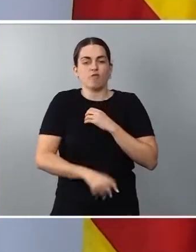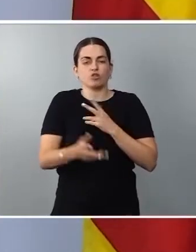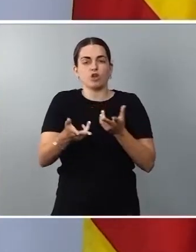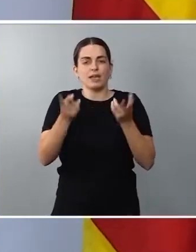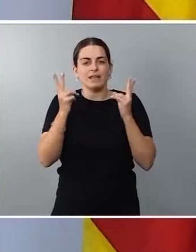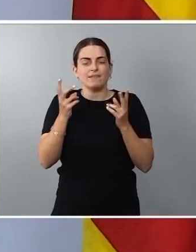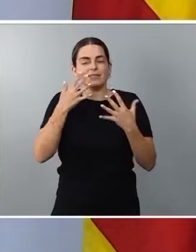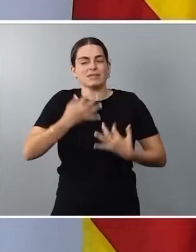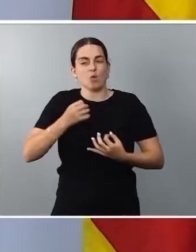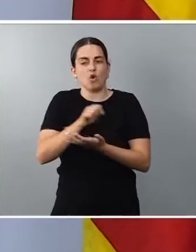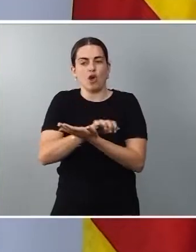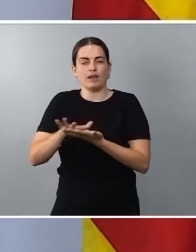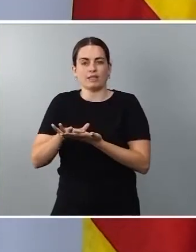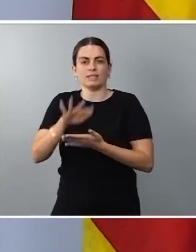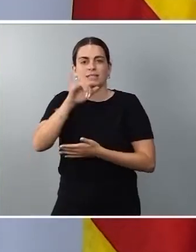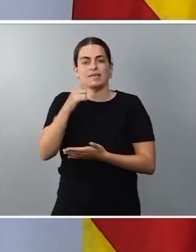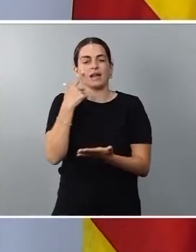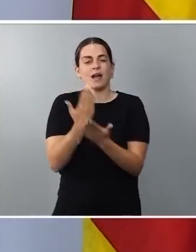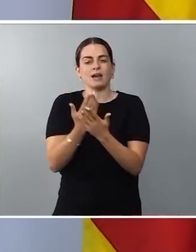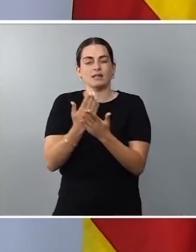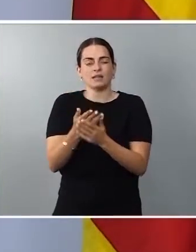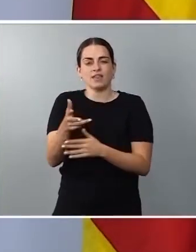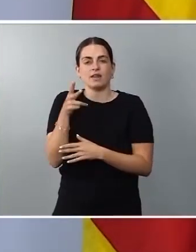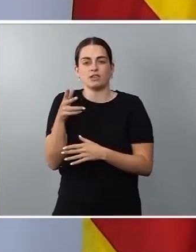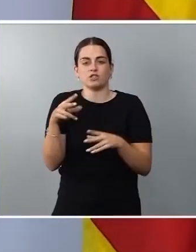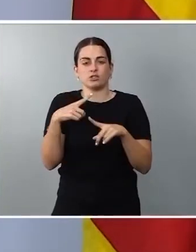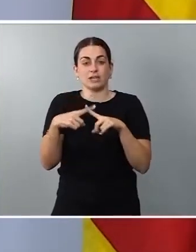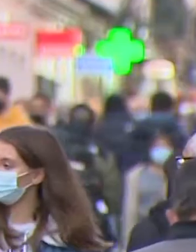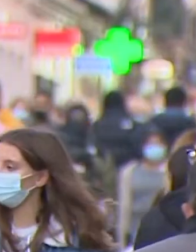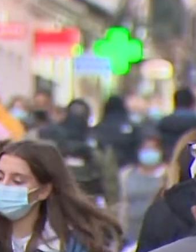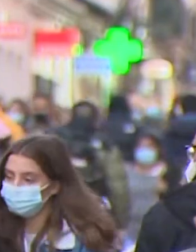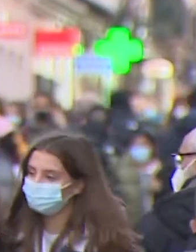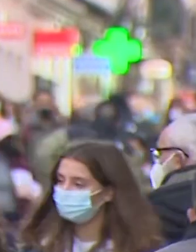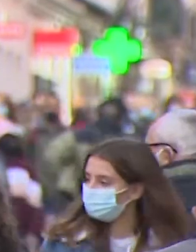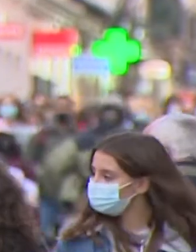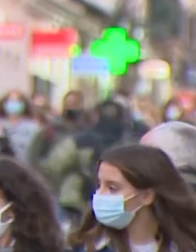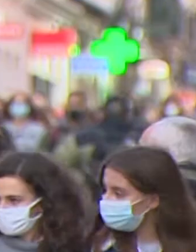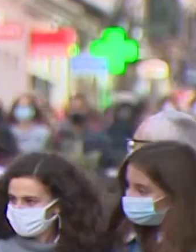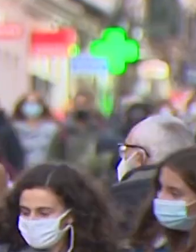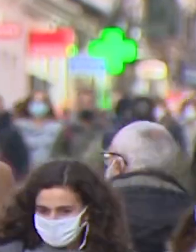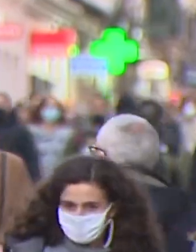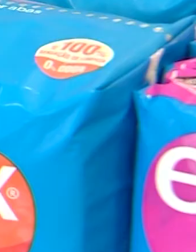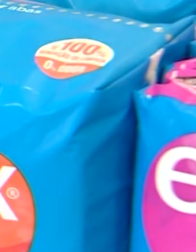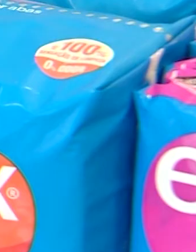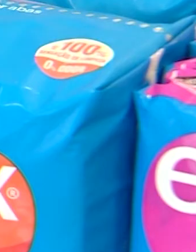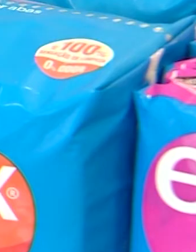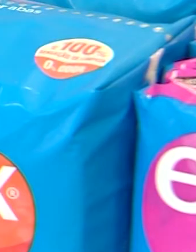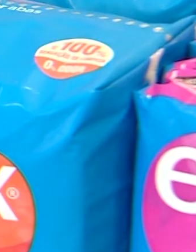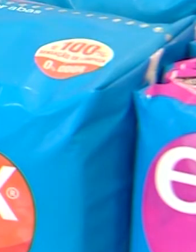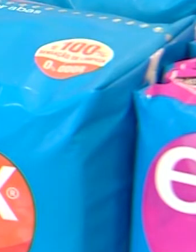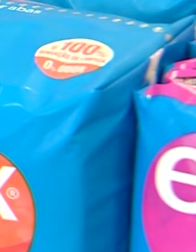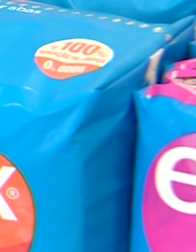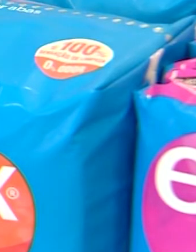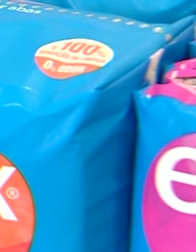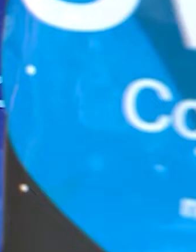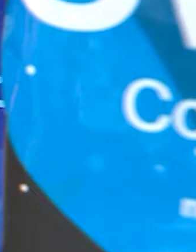y garantía de los derechos sexuales y reproductivos para todas las mujeres. La nueva ley acoge, como ya se había anunciado, la baja específica para